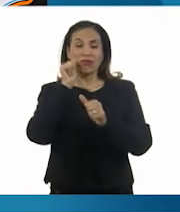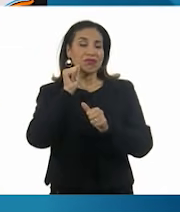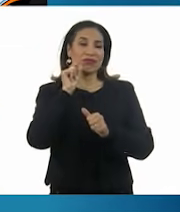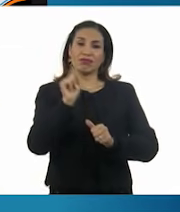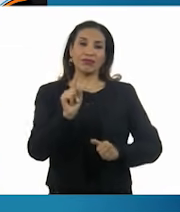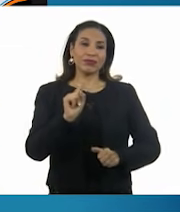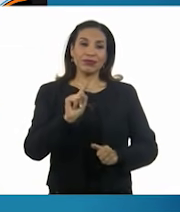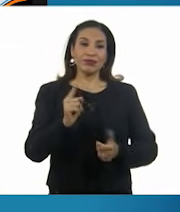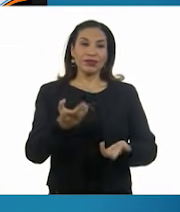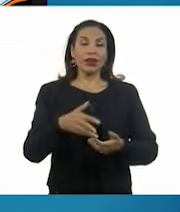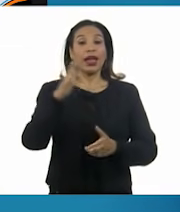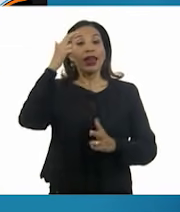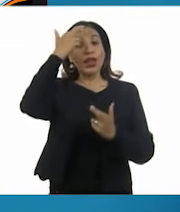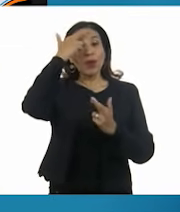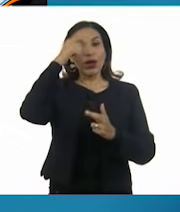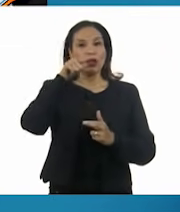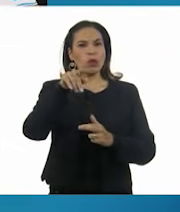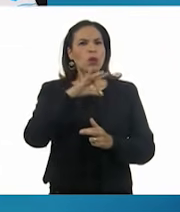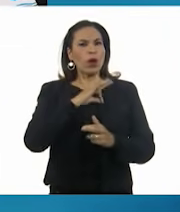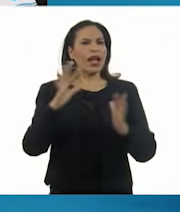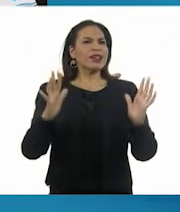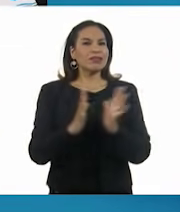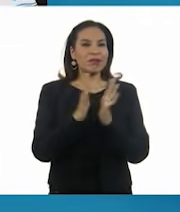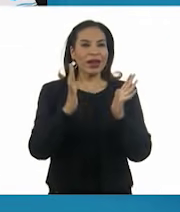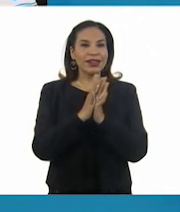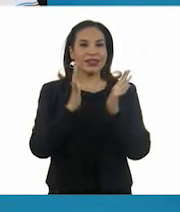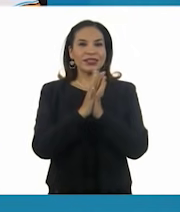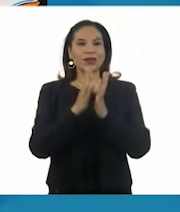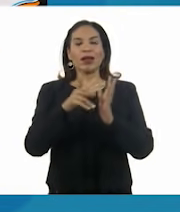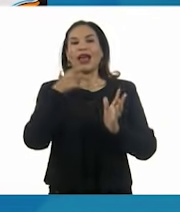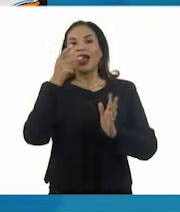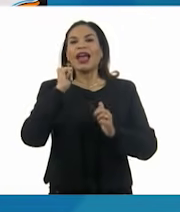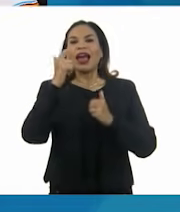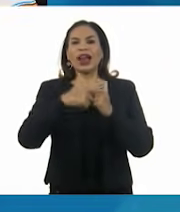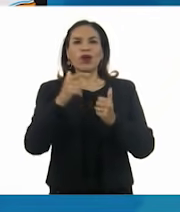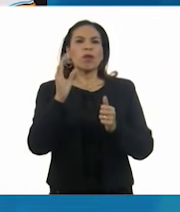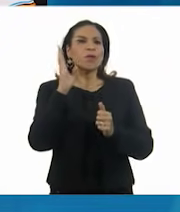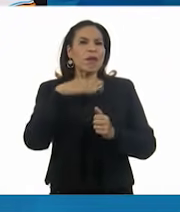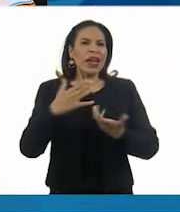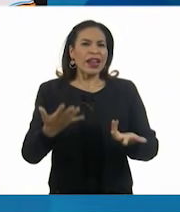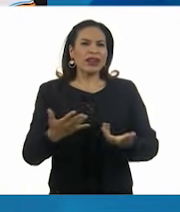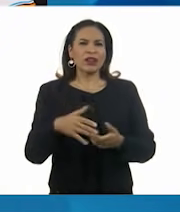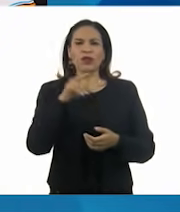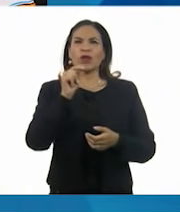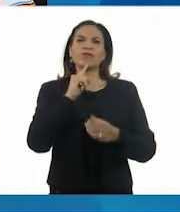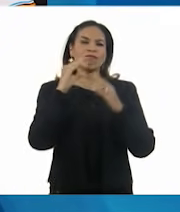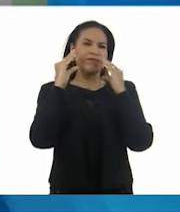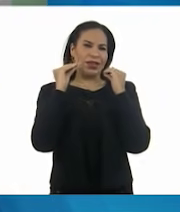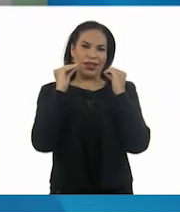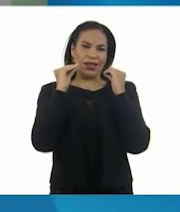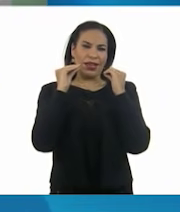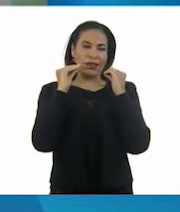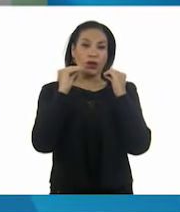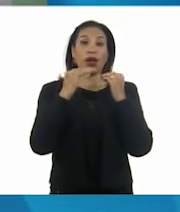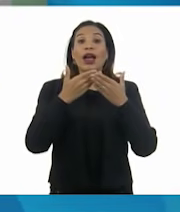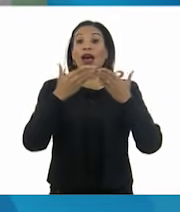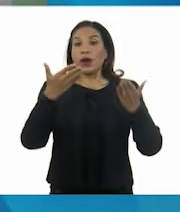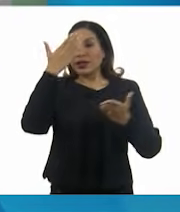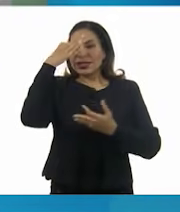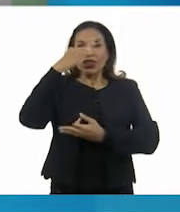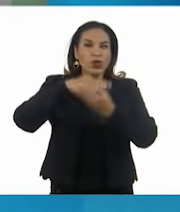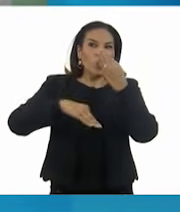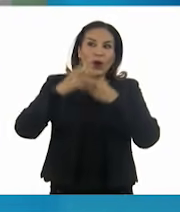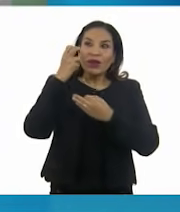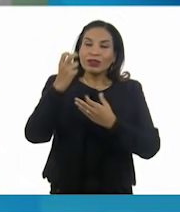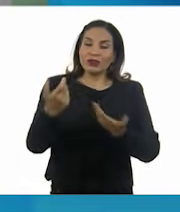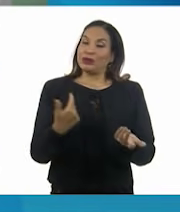con ellas. Y recuerda que tú también puedes participar y hablar cuando veas que algo está mal. No te quedes callado. Ahora que sé todo